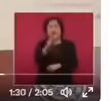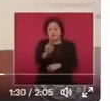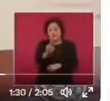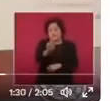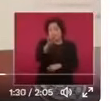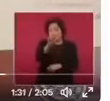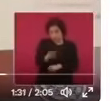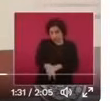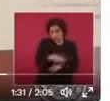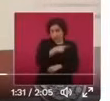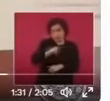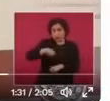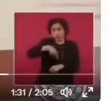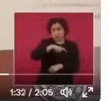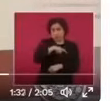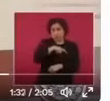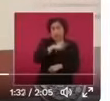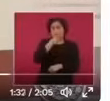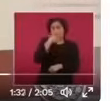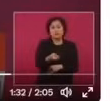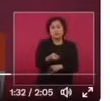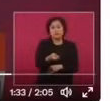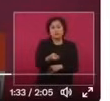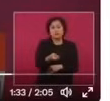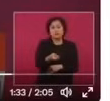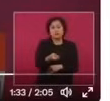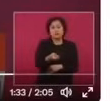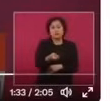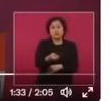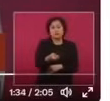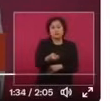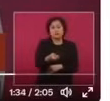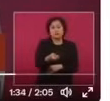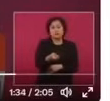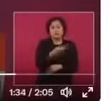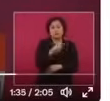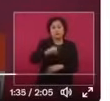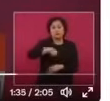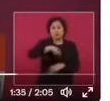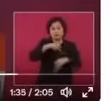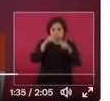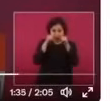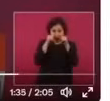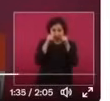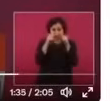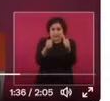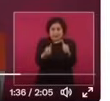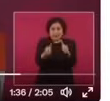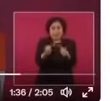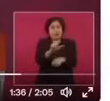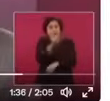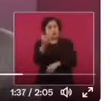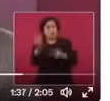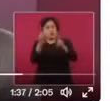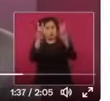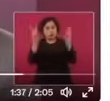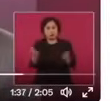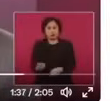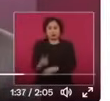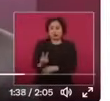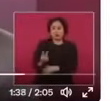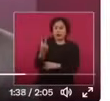un asunto de 2 jornaleros oaxaqueños asesinados